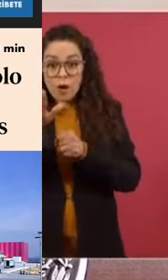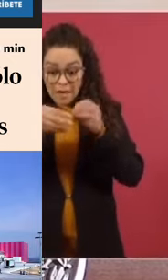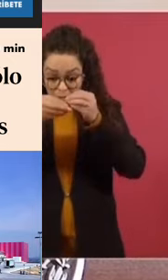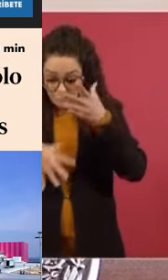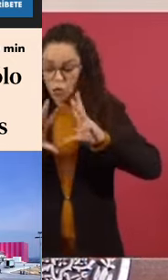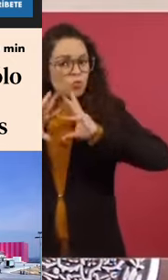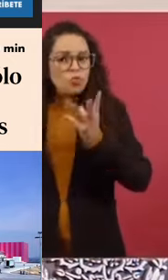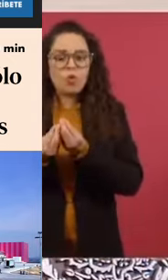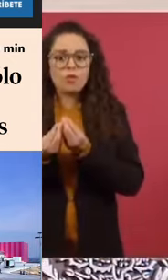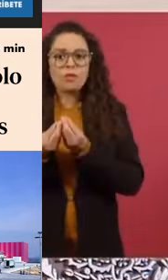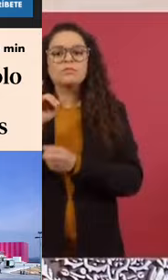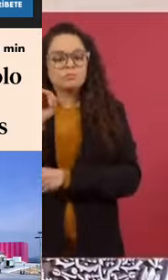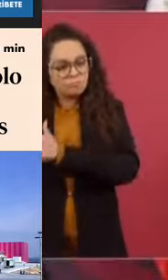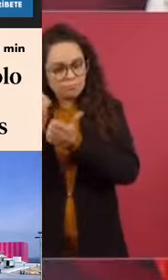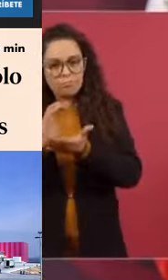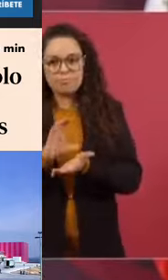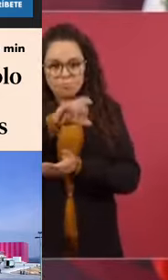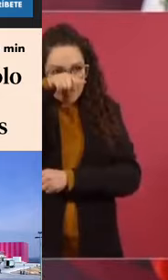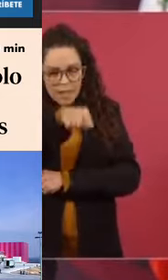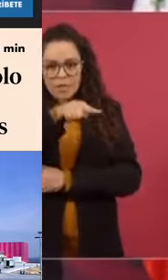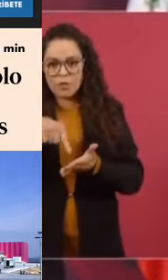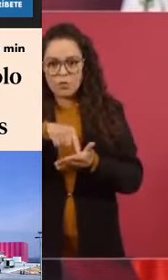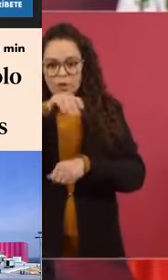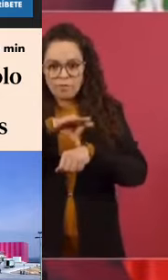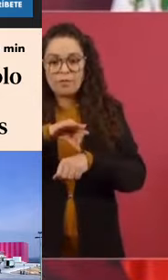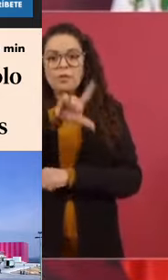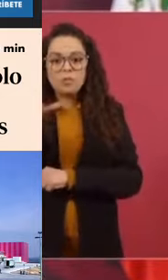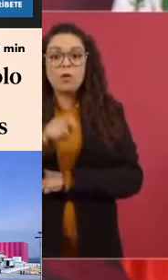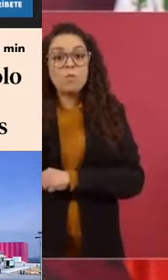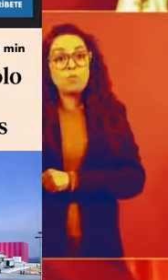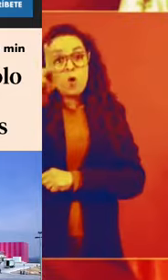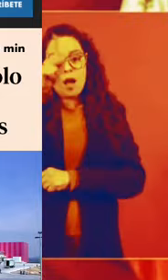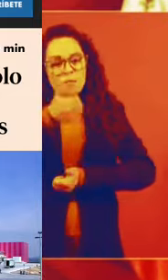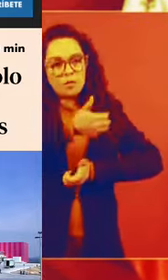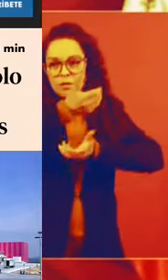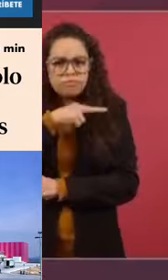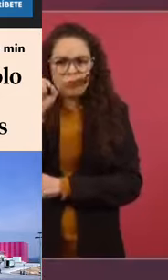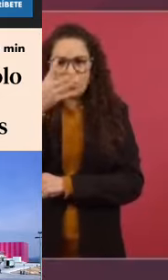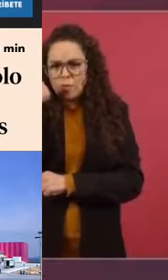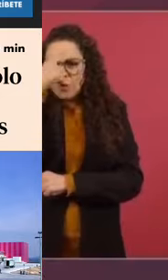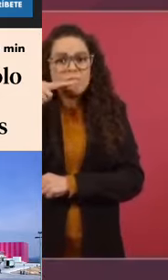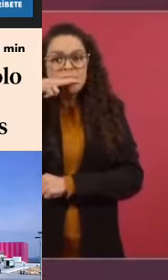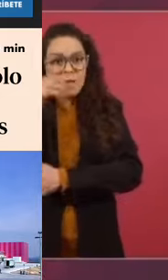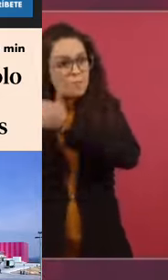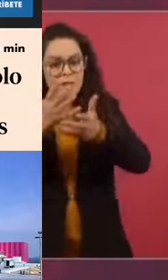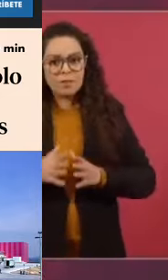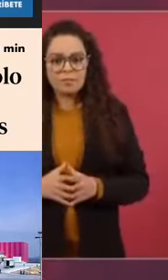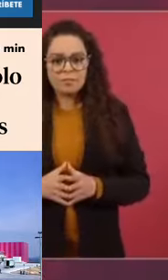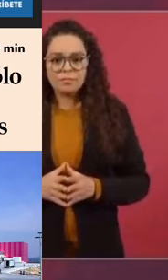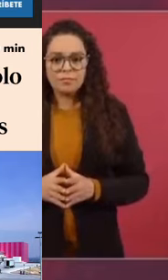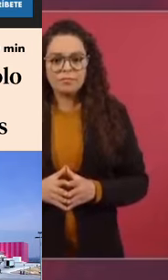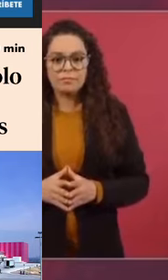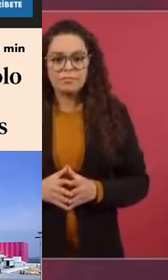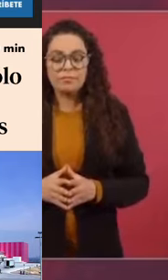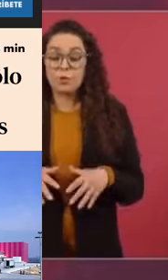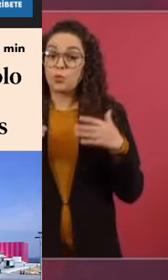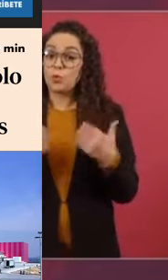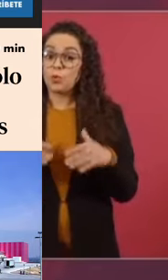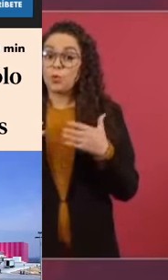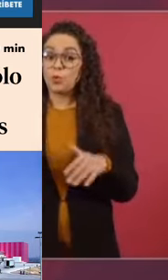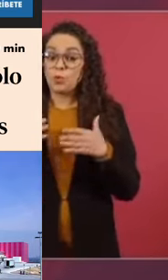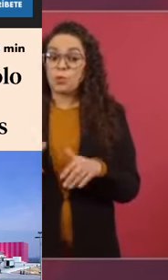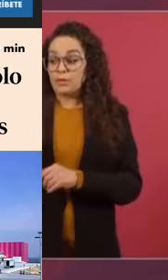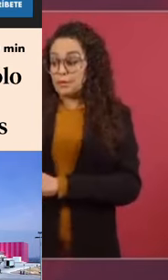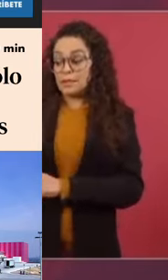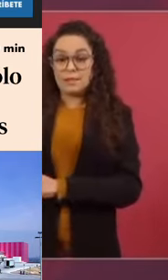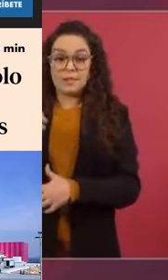puedan llegar esas medicinas hasta los pueblos más apartados en 24 horas. Apúntele bien. Ha habido toda una campaña porque tenían